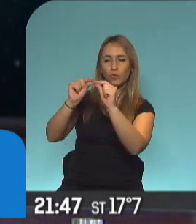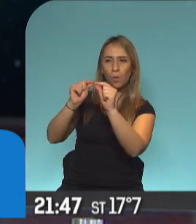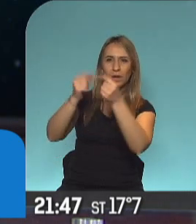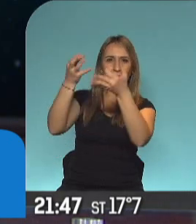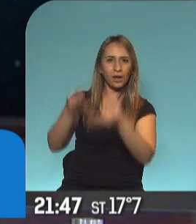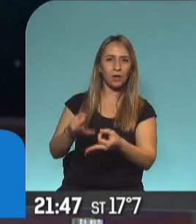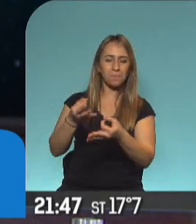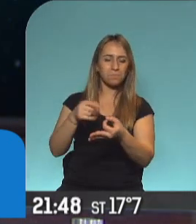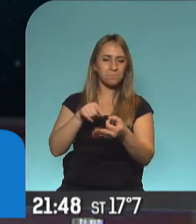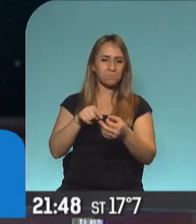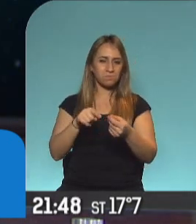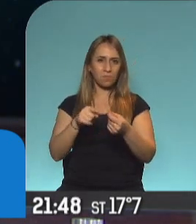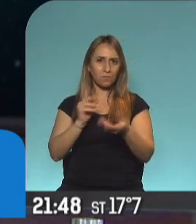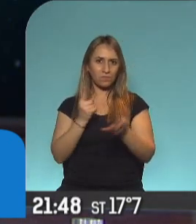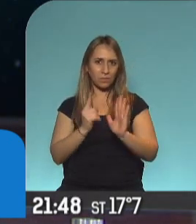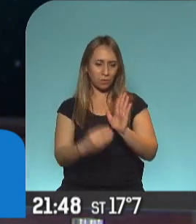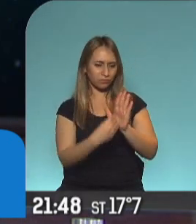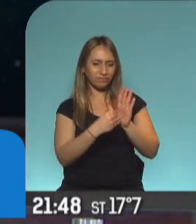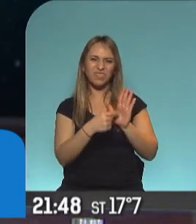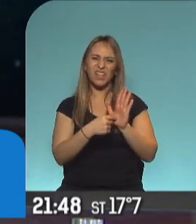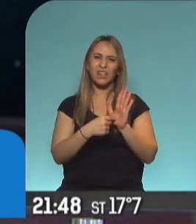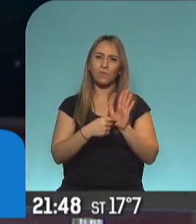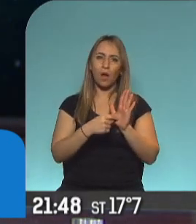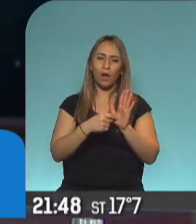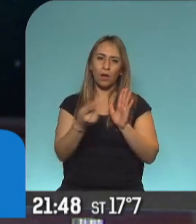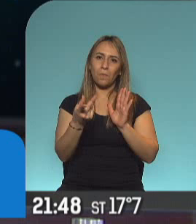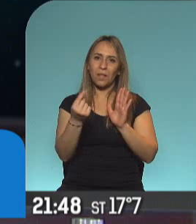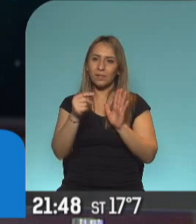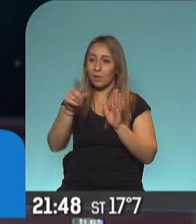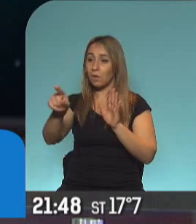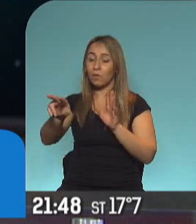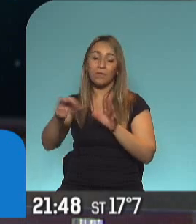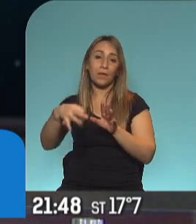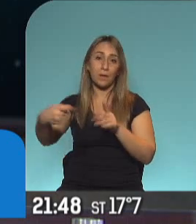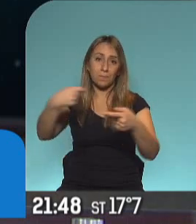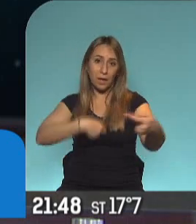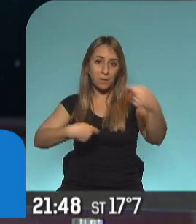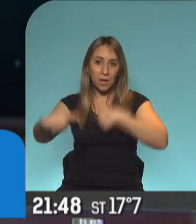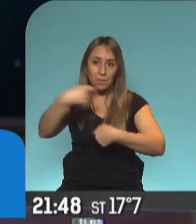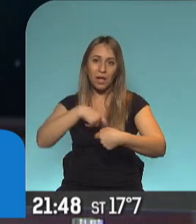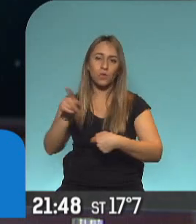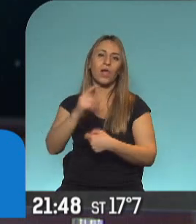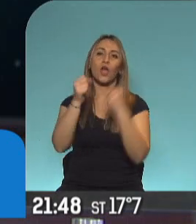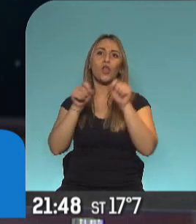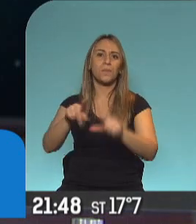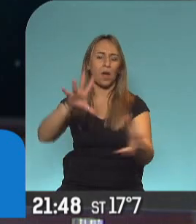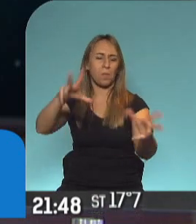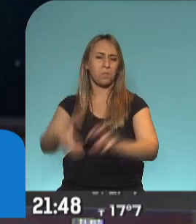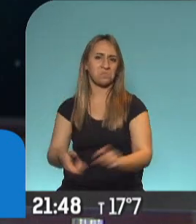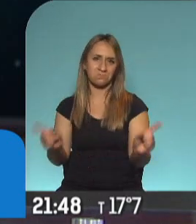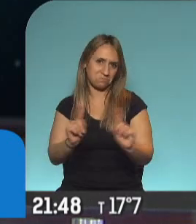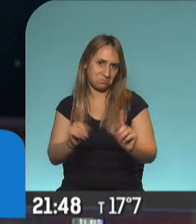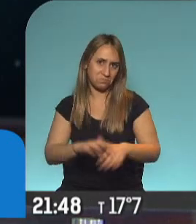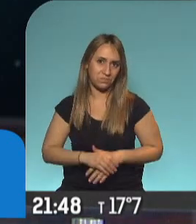iba a afectar a ninguno de los que eran aportantes. Además, en el medio